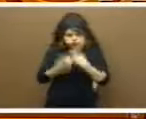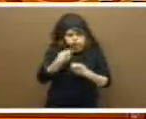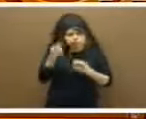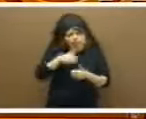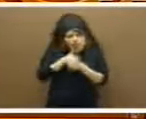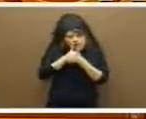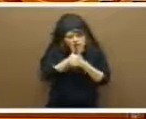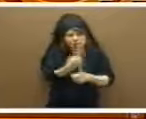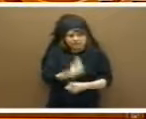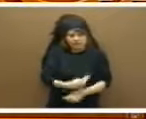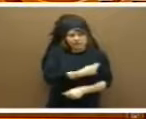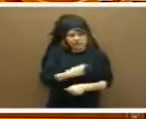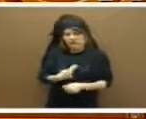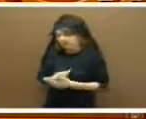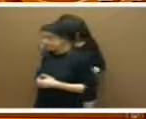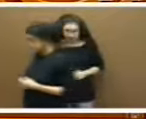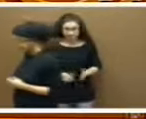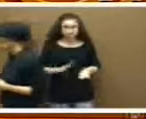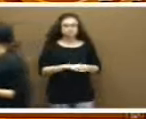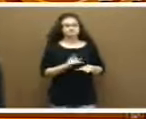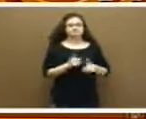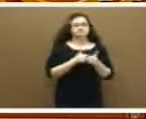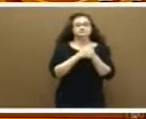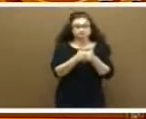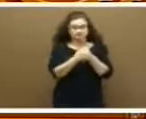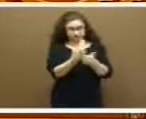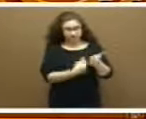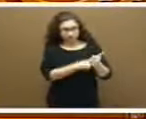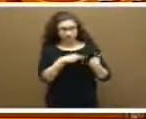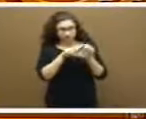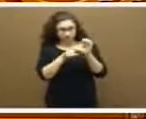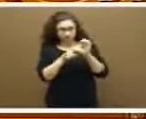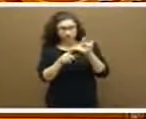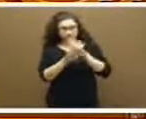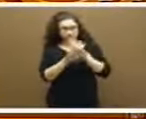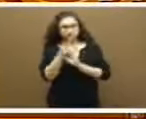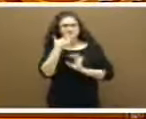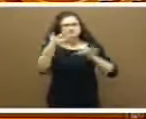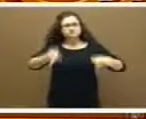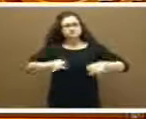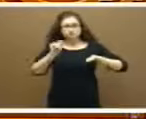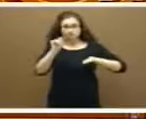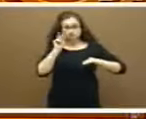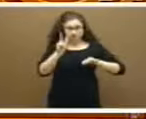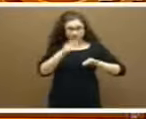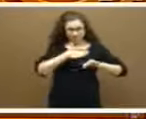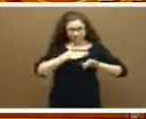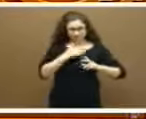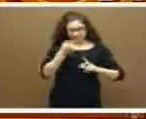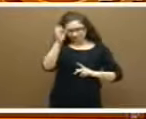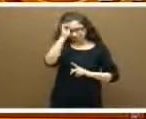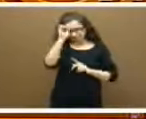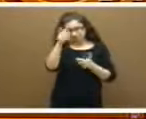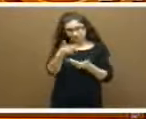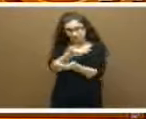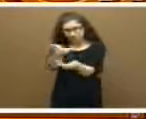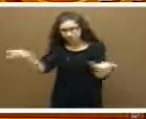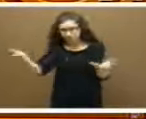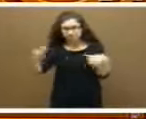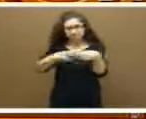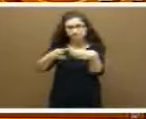un seguimiento de la sanidad extremeña. Siempre es importante, desde mi punto de vista, dejar opinar y participar a los